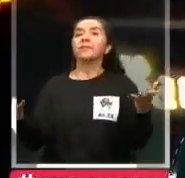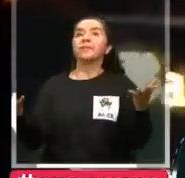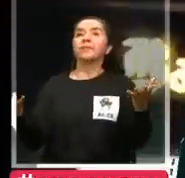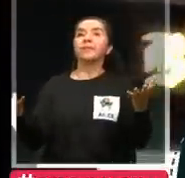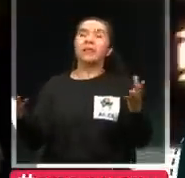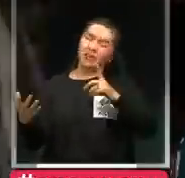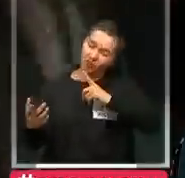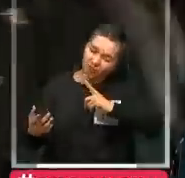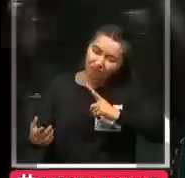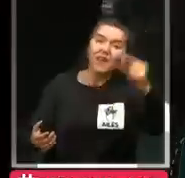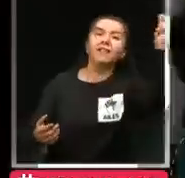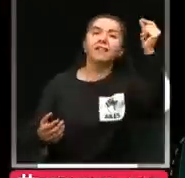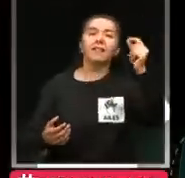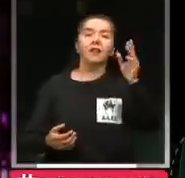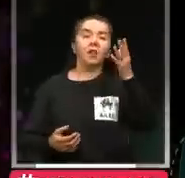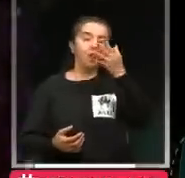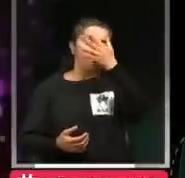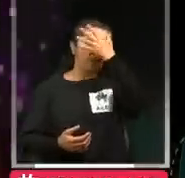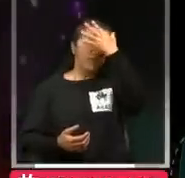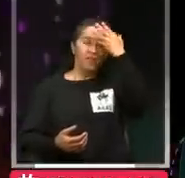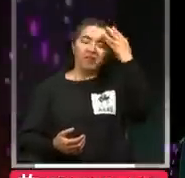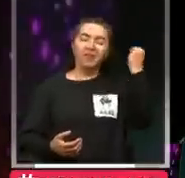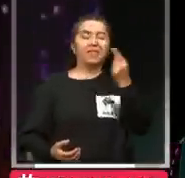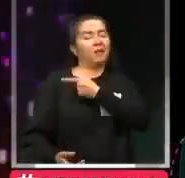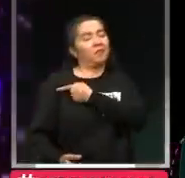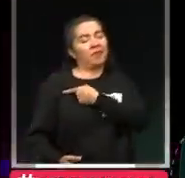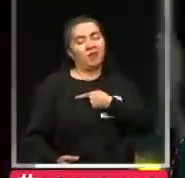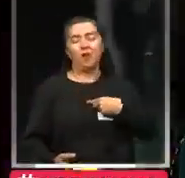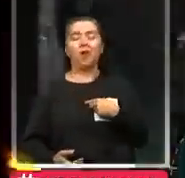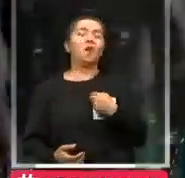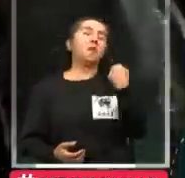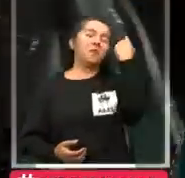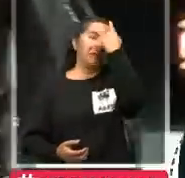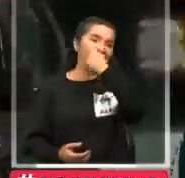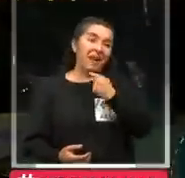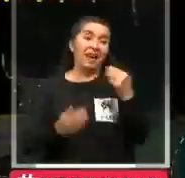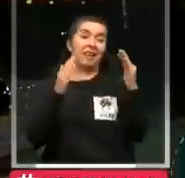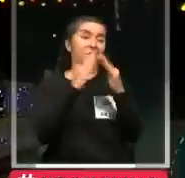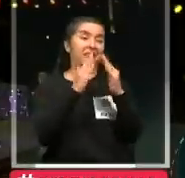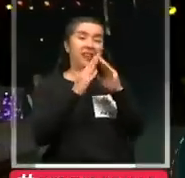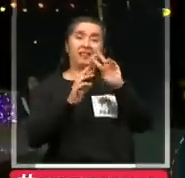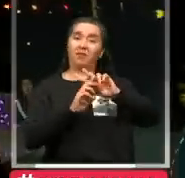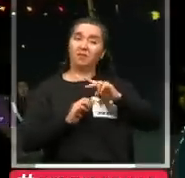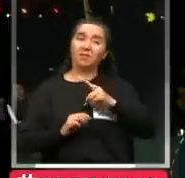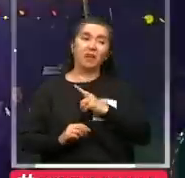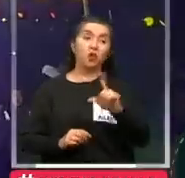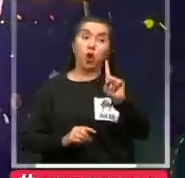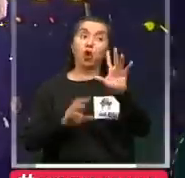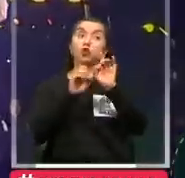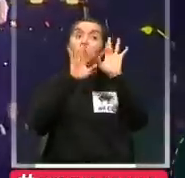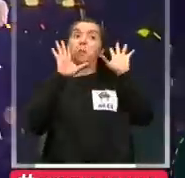desean. Por eso vete, olvida mi nombre, mi cara, mi casa y no te